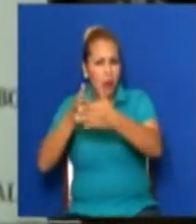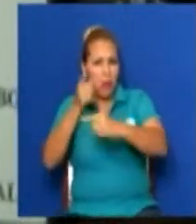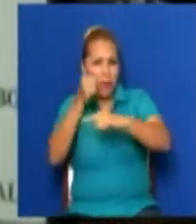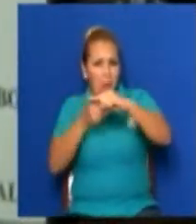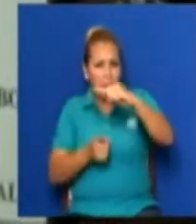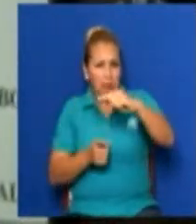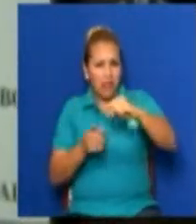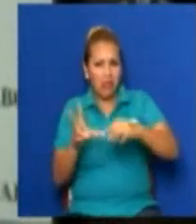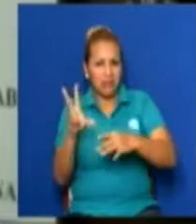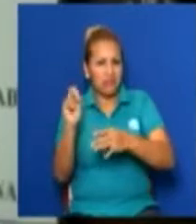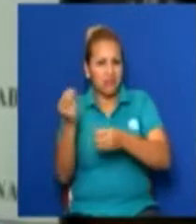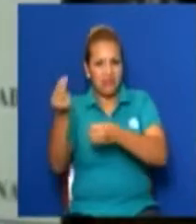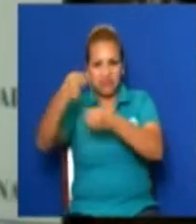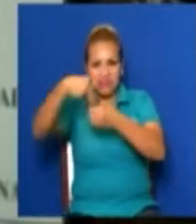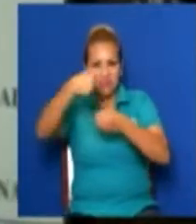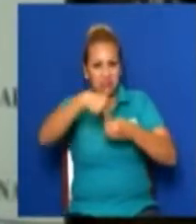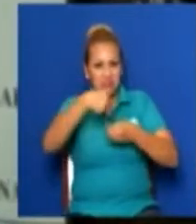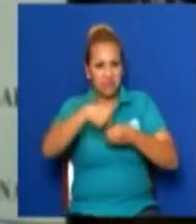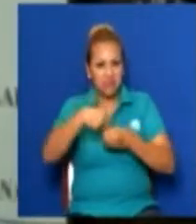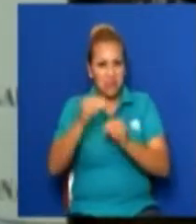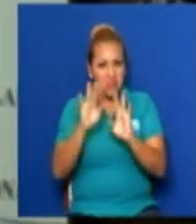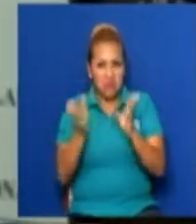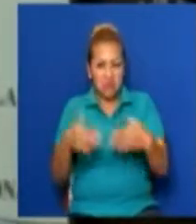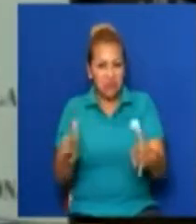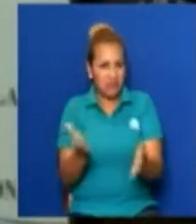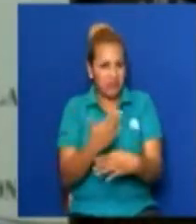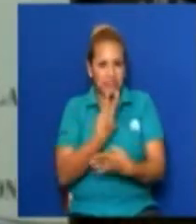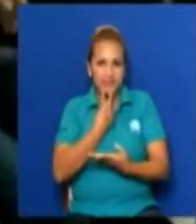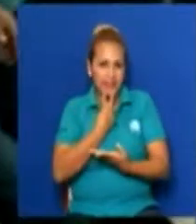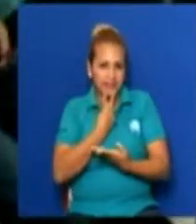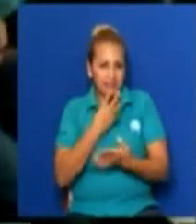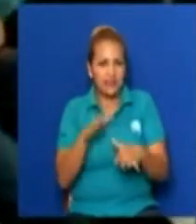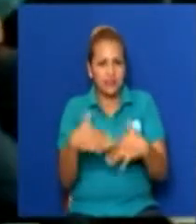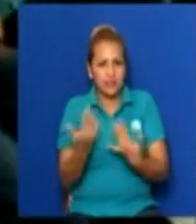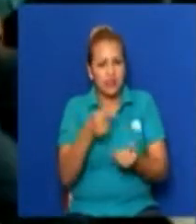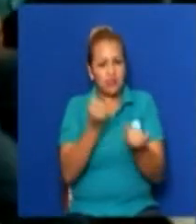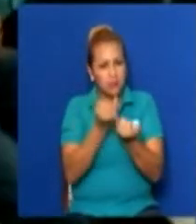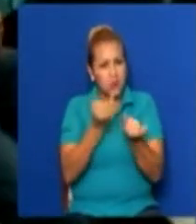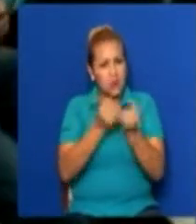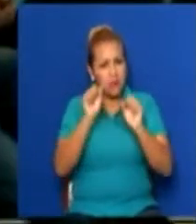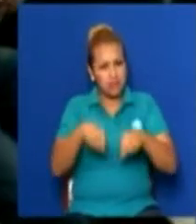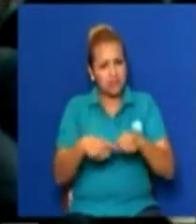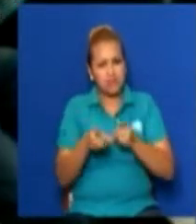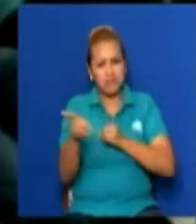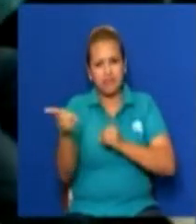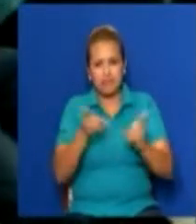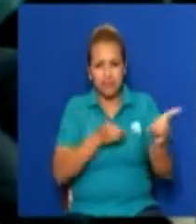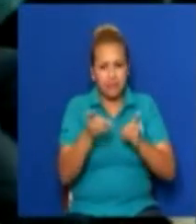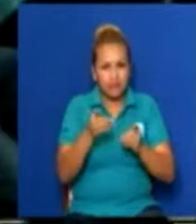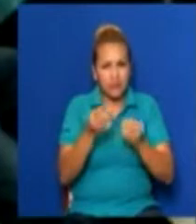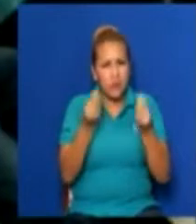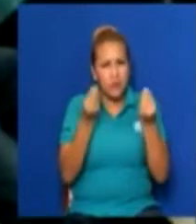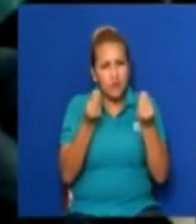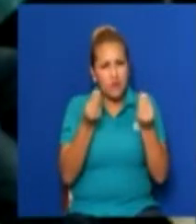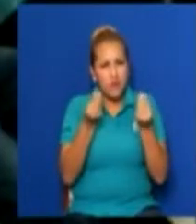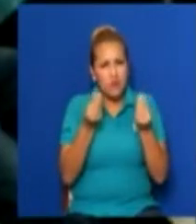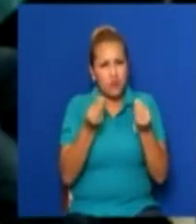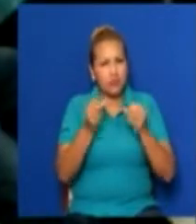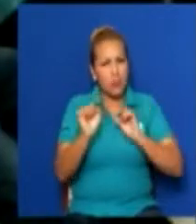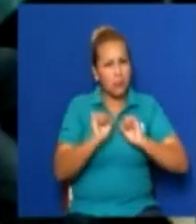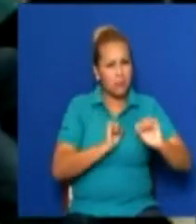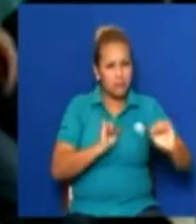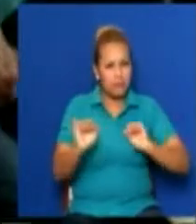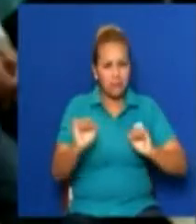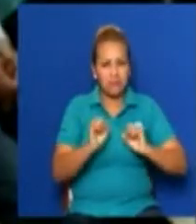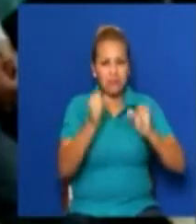esa dinámica de relación, esa dinámica cotidiana de las responsabilidades de hombres y